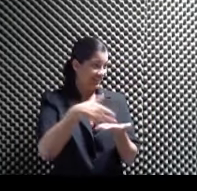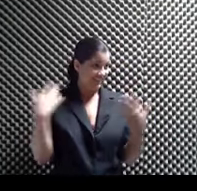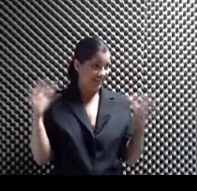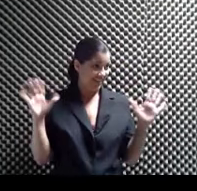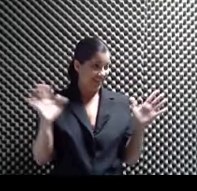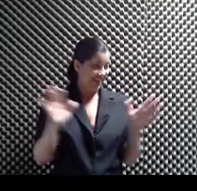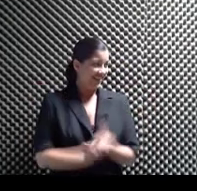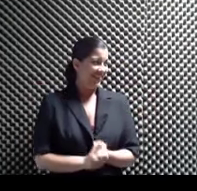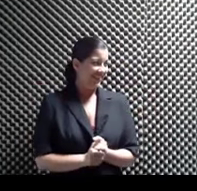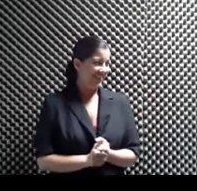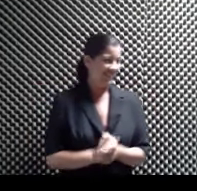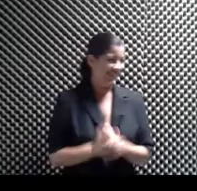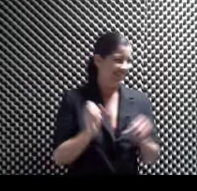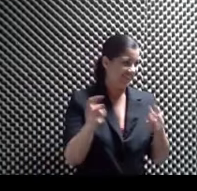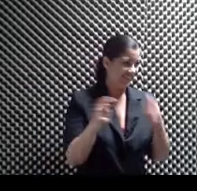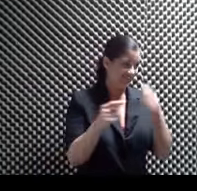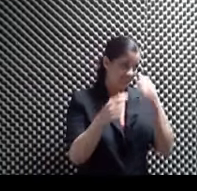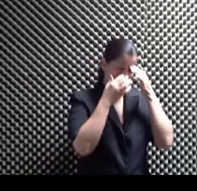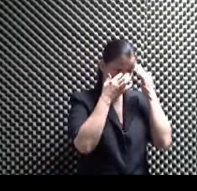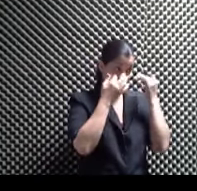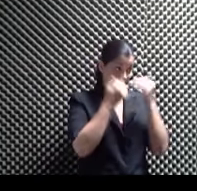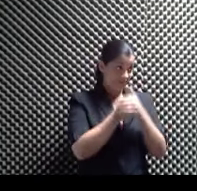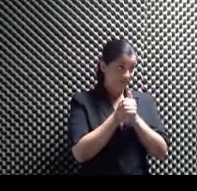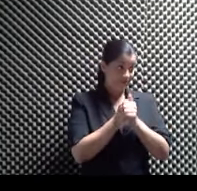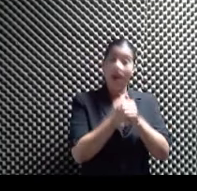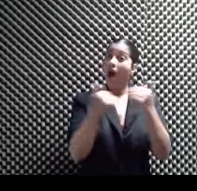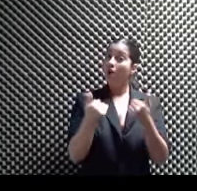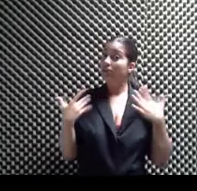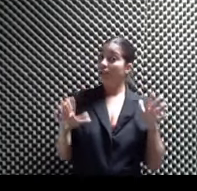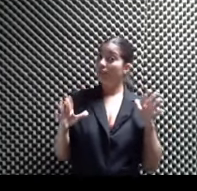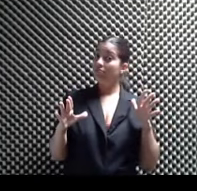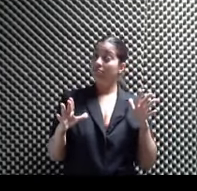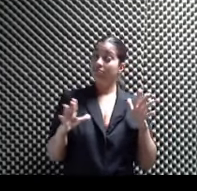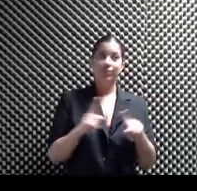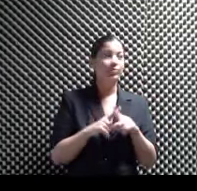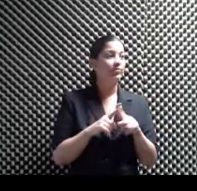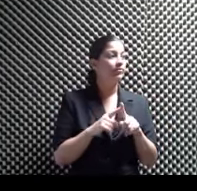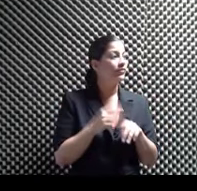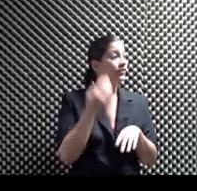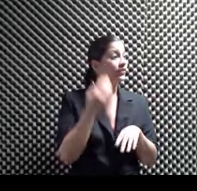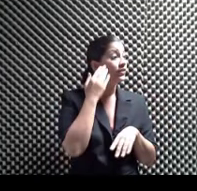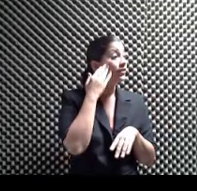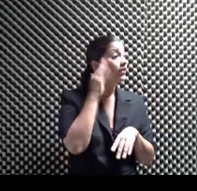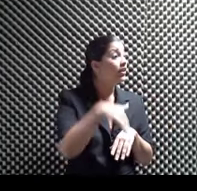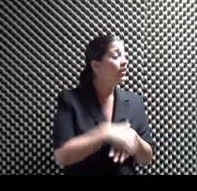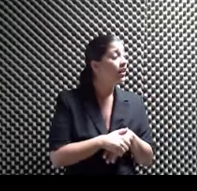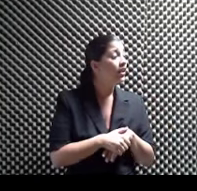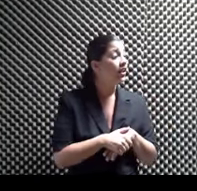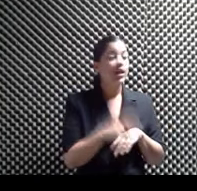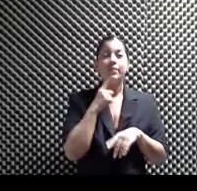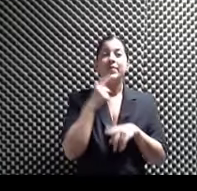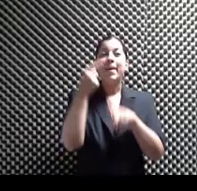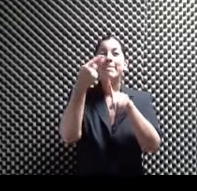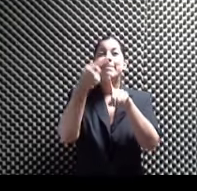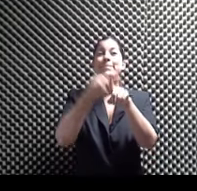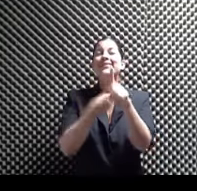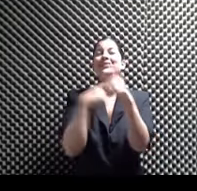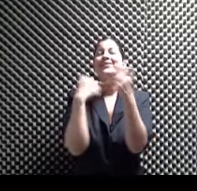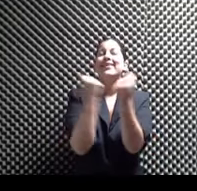Así que Bueno y antes Ahora sí nos vamos ¿Verdad? Nosotros nos vamos Pero ¿sabes qué? ¿Qué? Empezamos el mes del amor El próximo